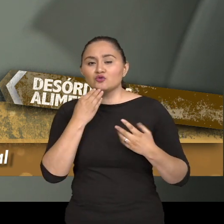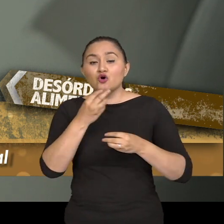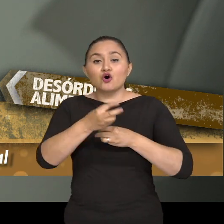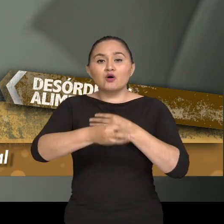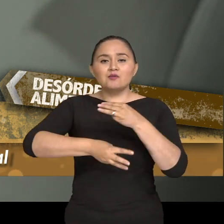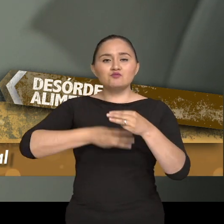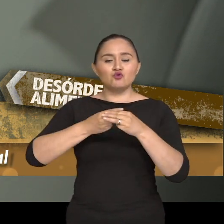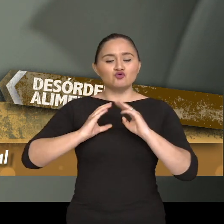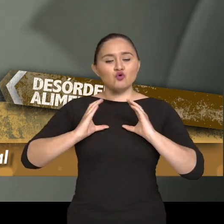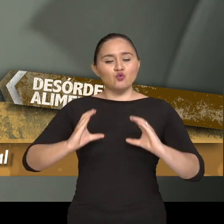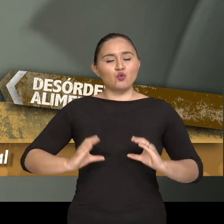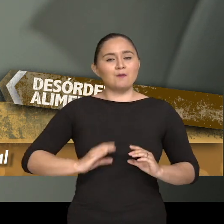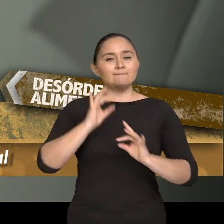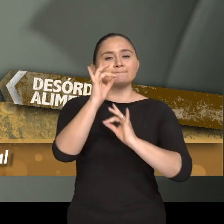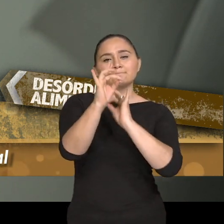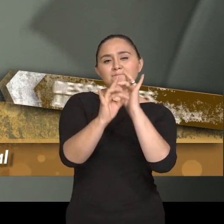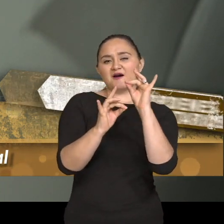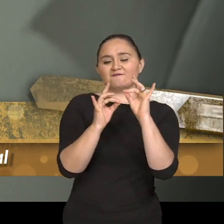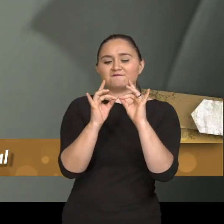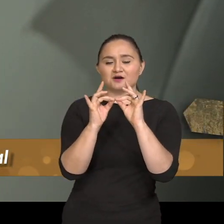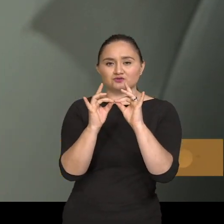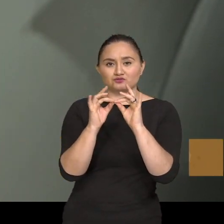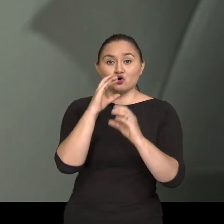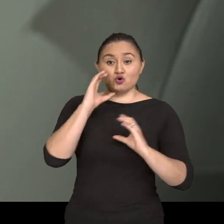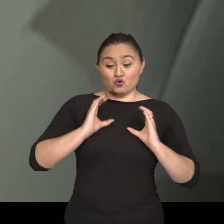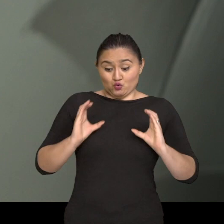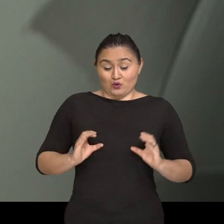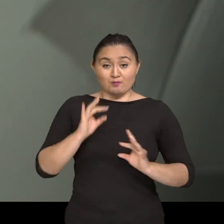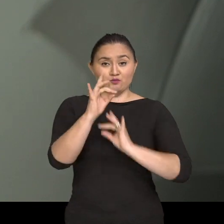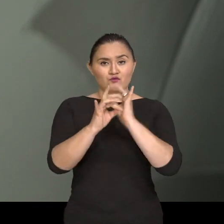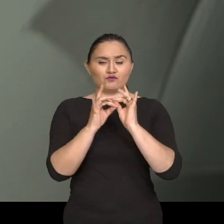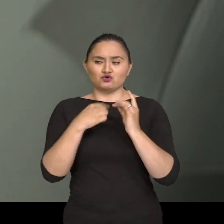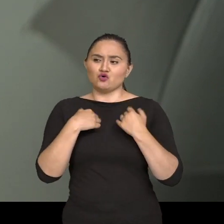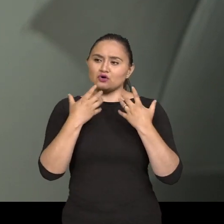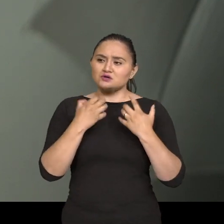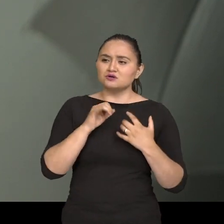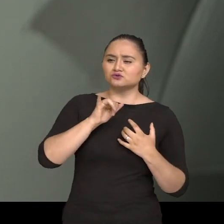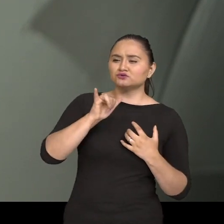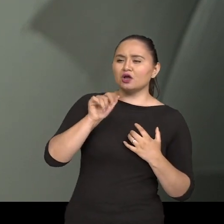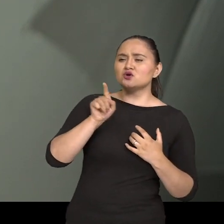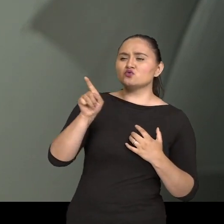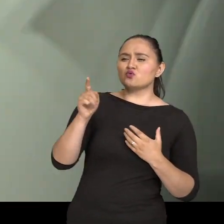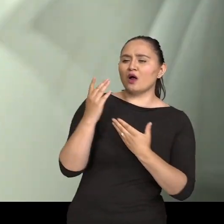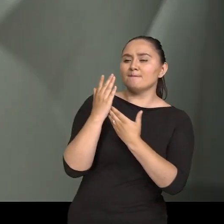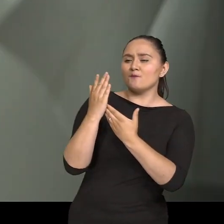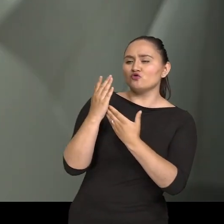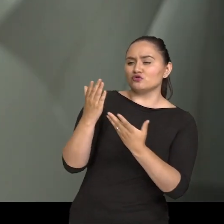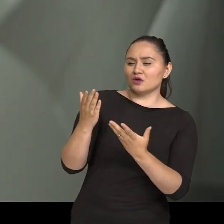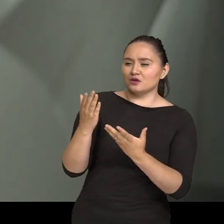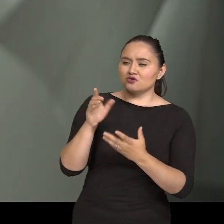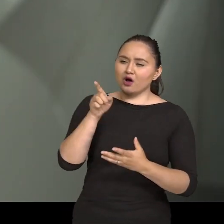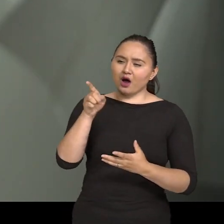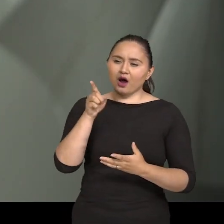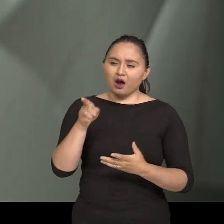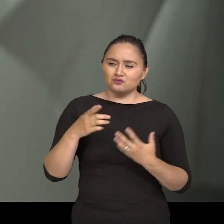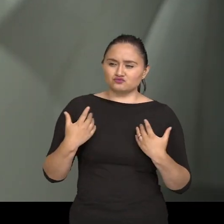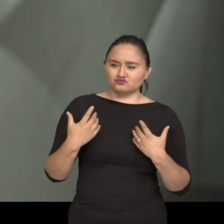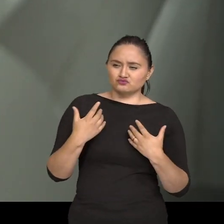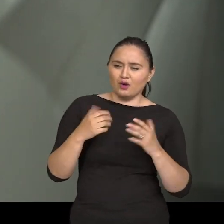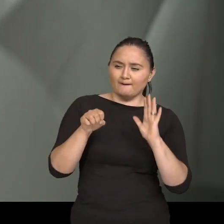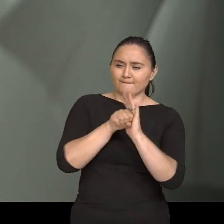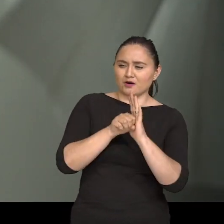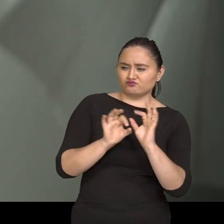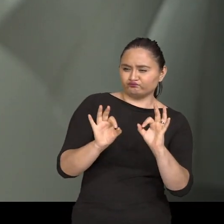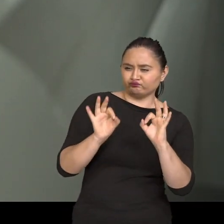un mundo del cuerpo perfecto del cuerpo perfecto que yo quiero ser como la modelo de victoria's secret cogen y piensan que